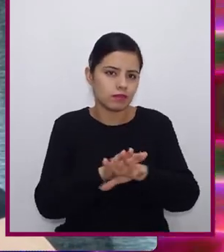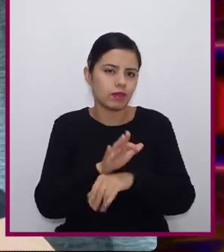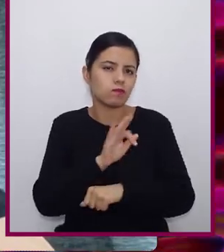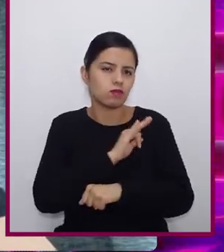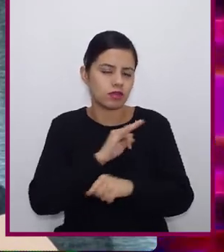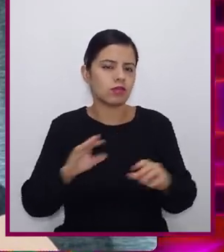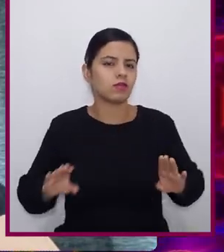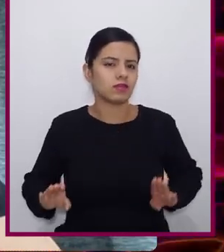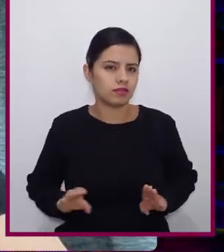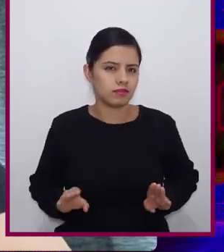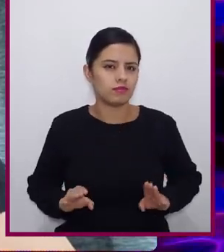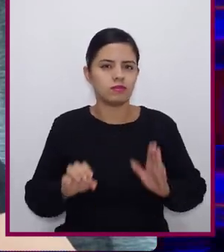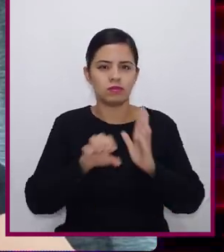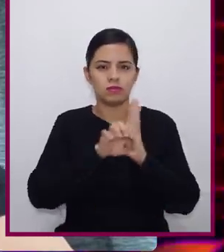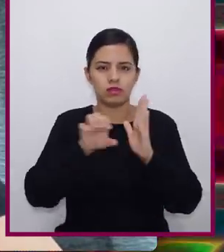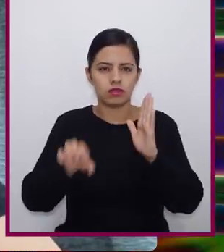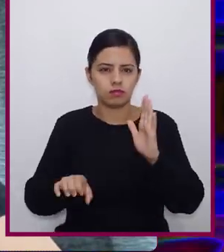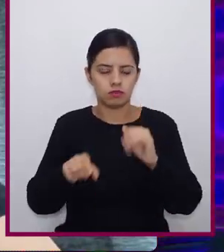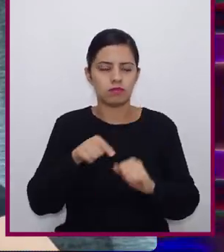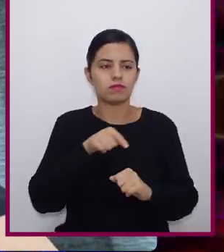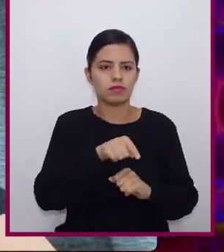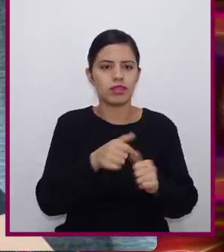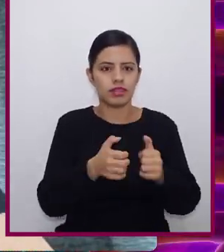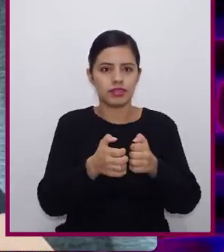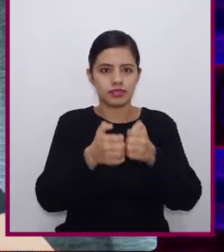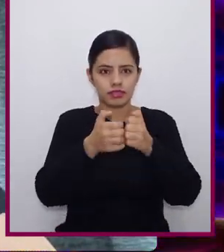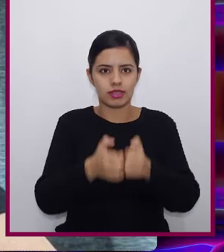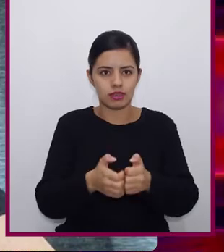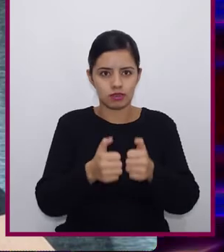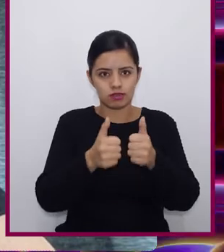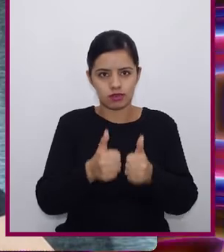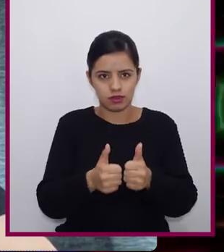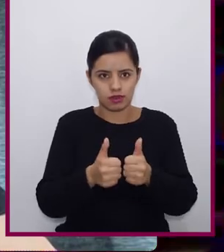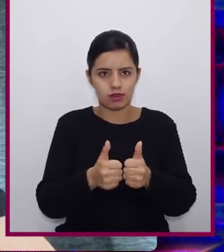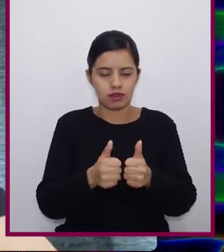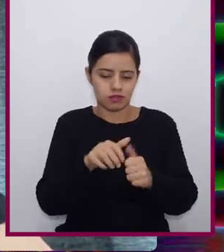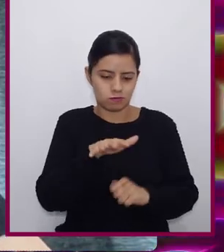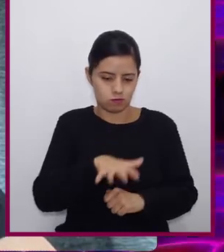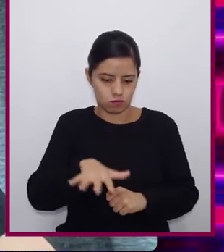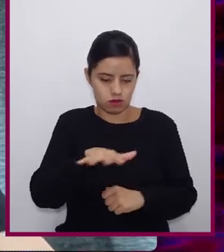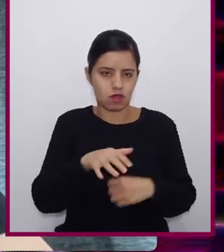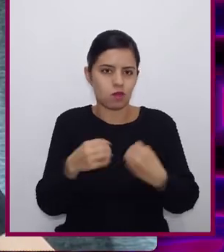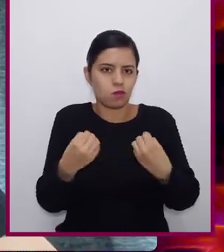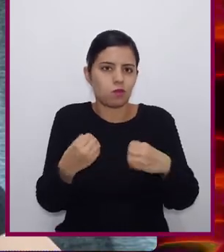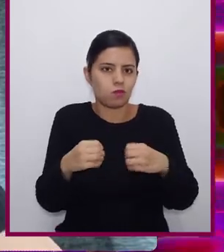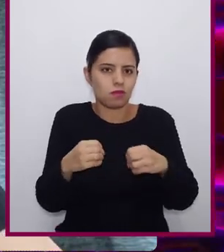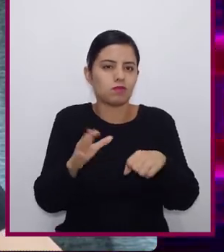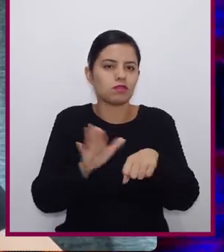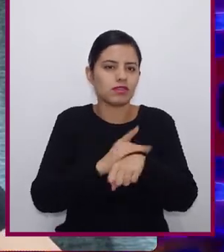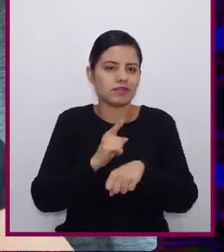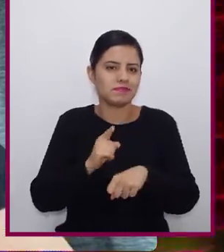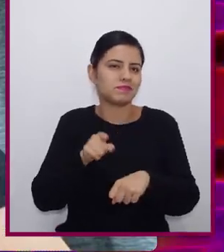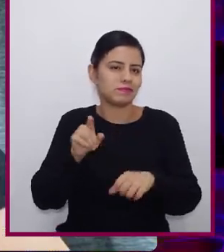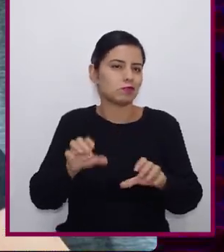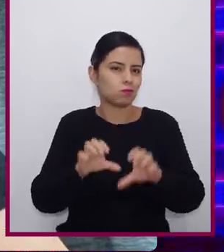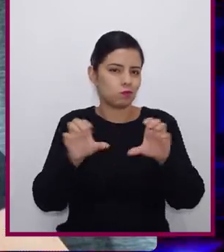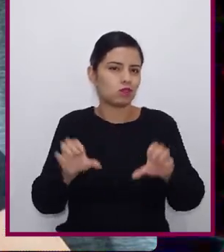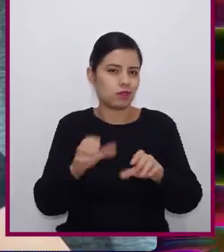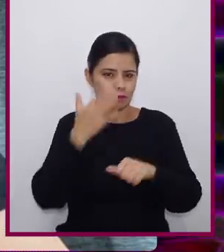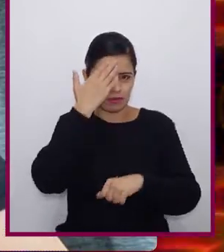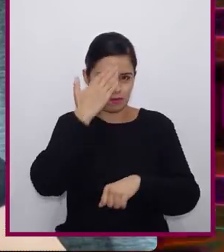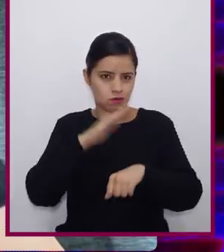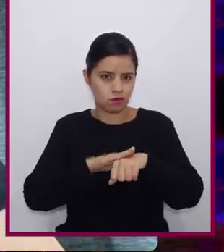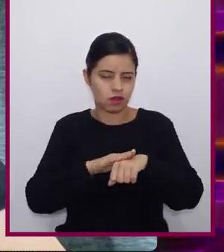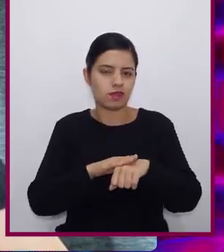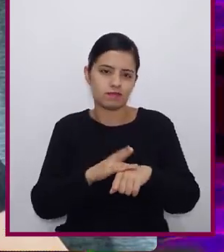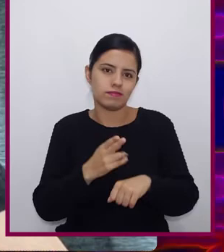estado implica que ocupan un espacio, ya que en el mundo físico se está ocupando cierta memoria del ordenador. Es decir,